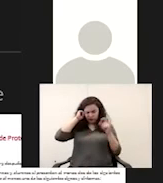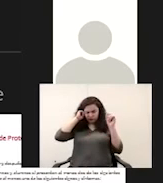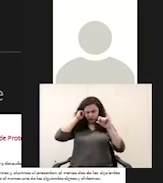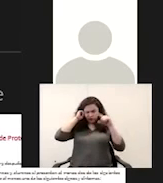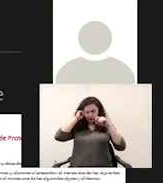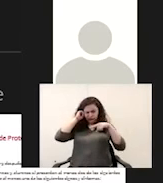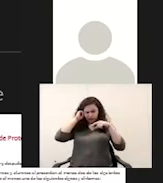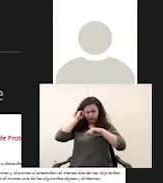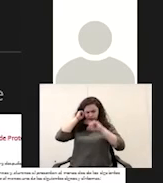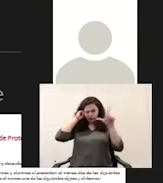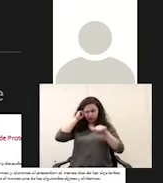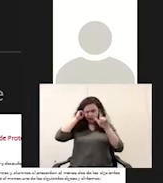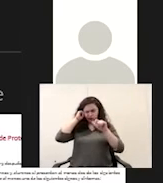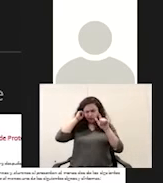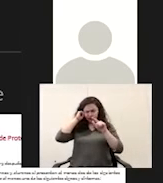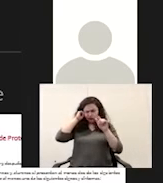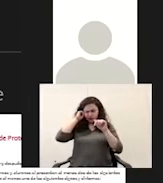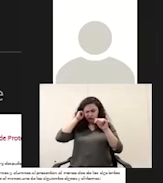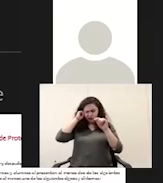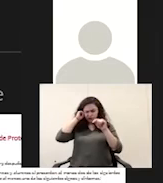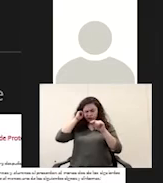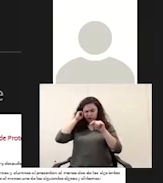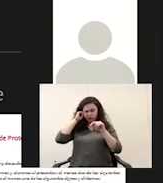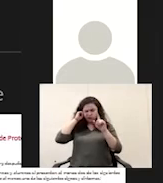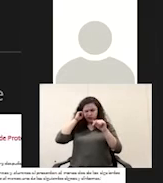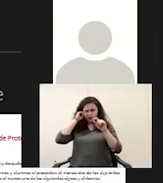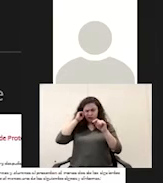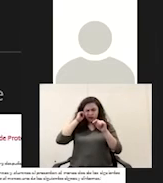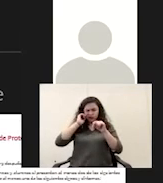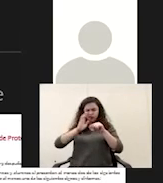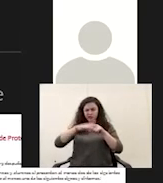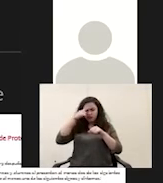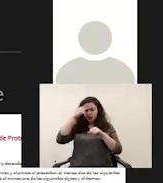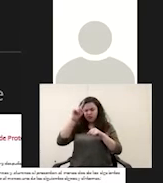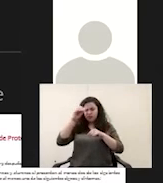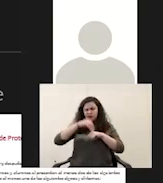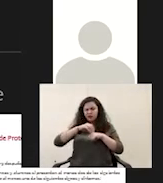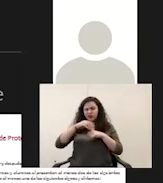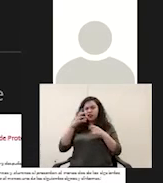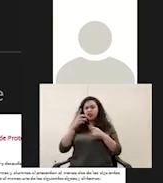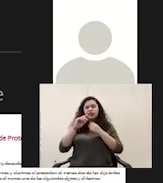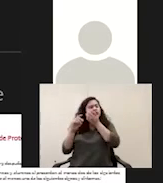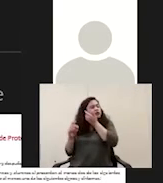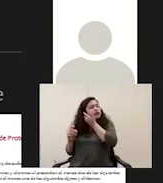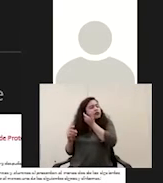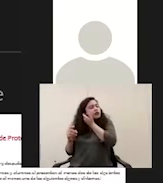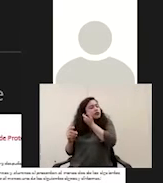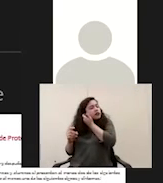ustedes quieran para que se puedan identificar de manera más fácil. Hay que proporcionar suficiente